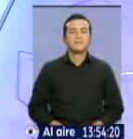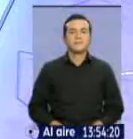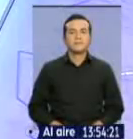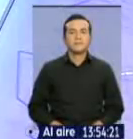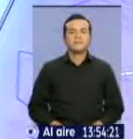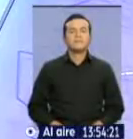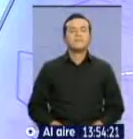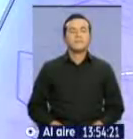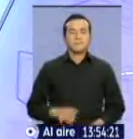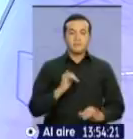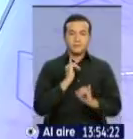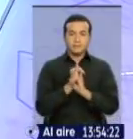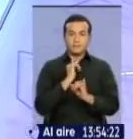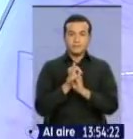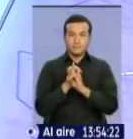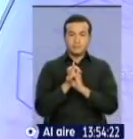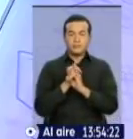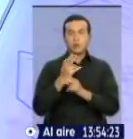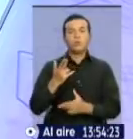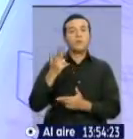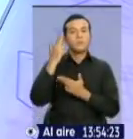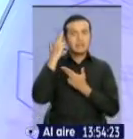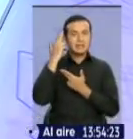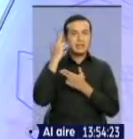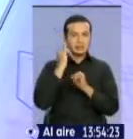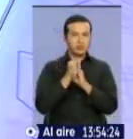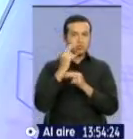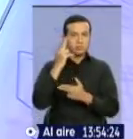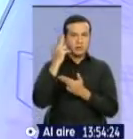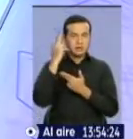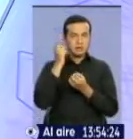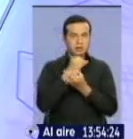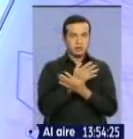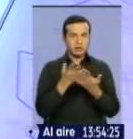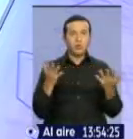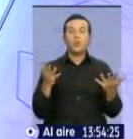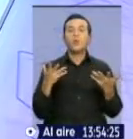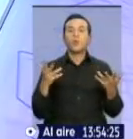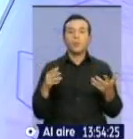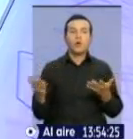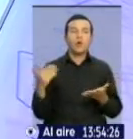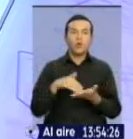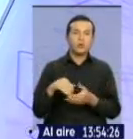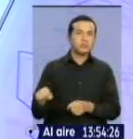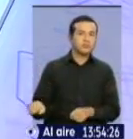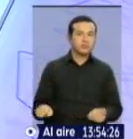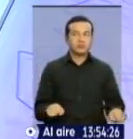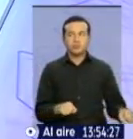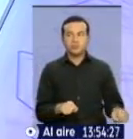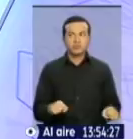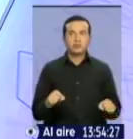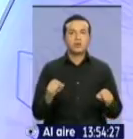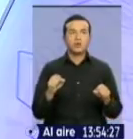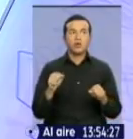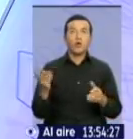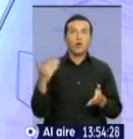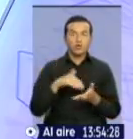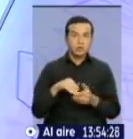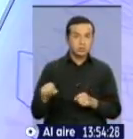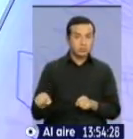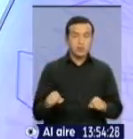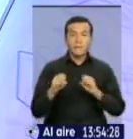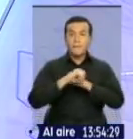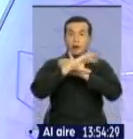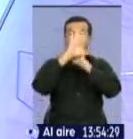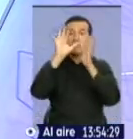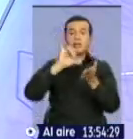Y según el Instituto Geofísico de la Escuela Politécnica Nacional, no se cuantifican réplicas mayores de los sismos registrados esta madrugada en